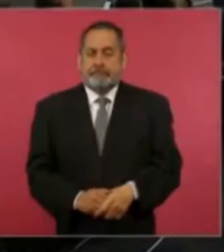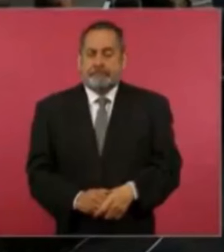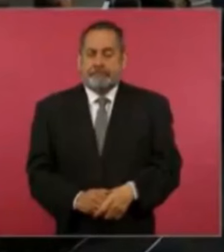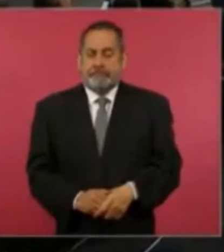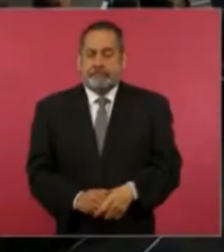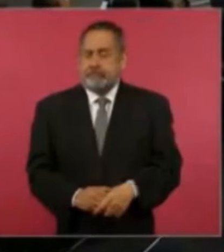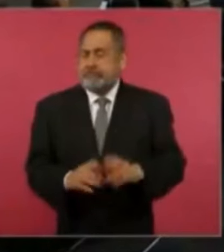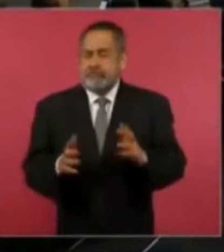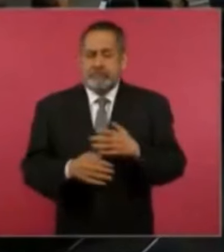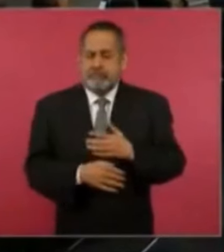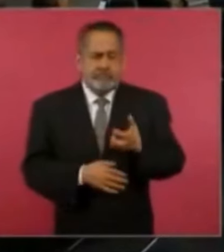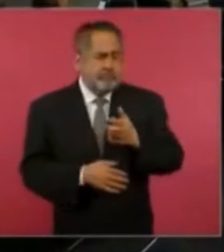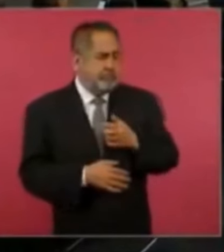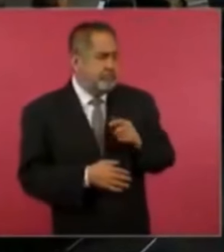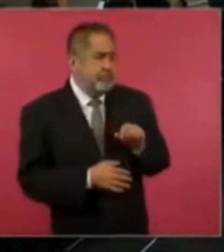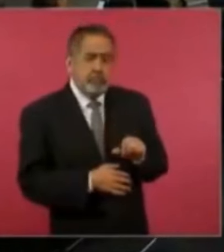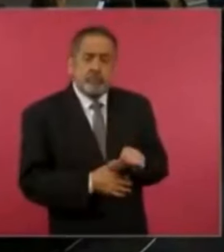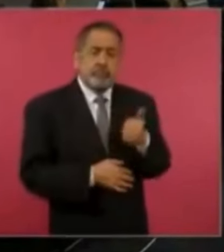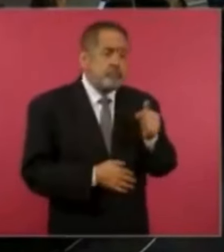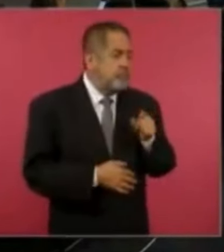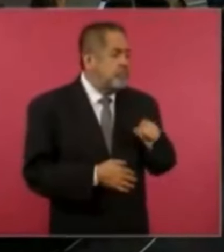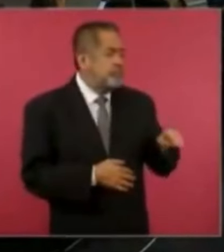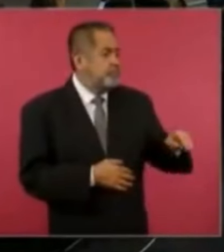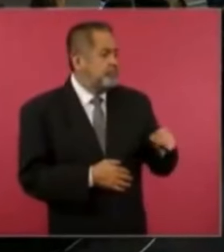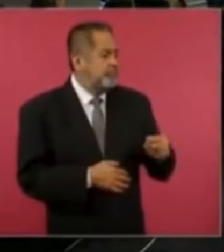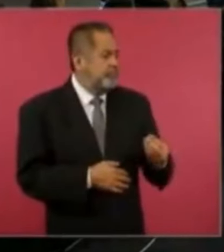yo soy feliz con otras cosas.